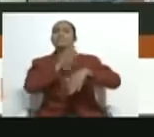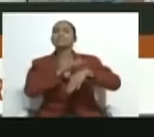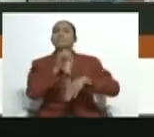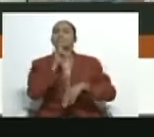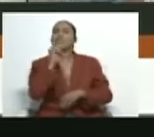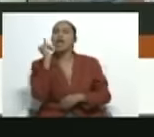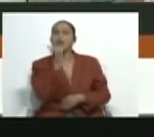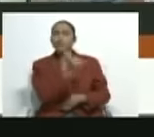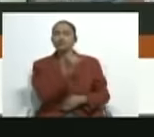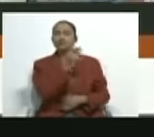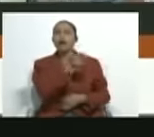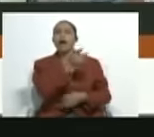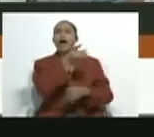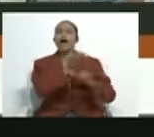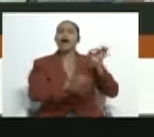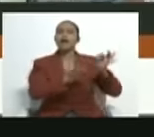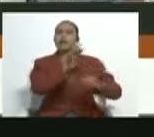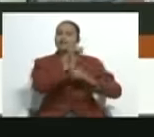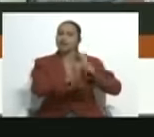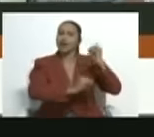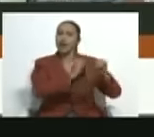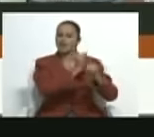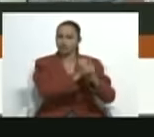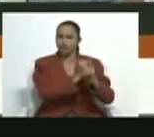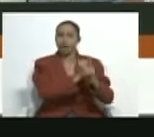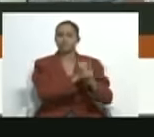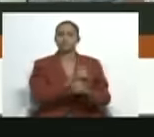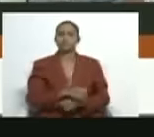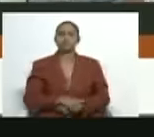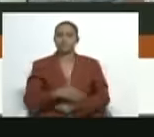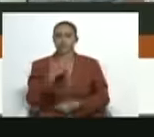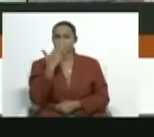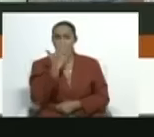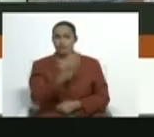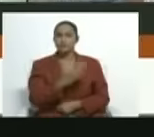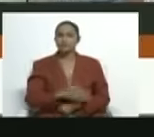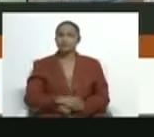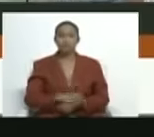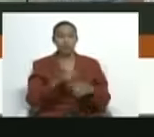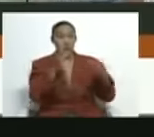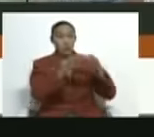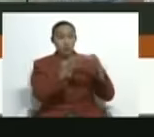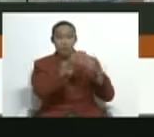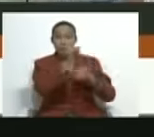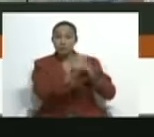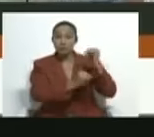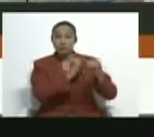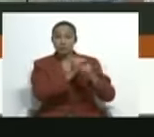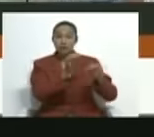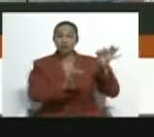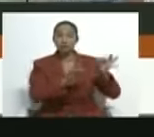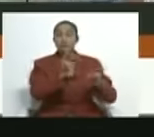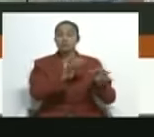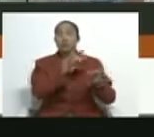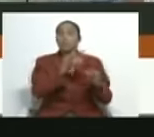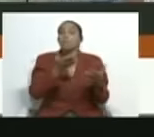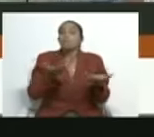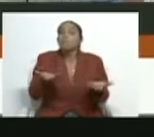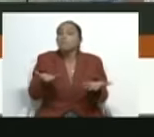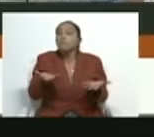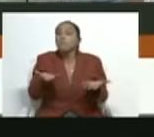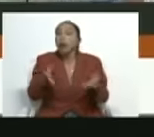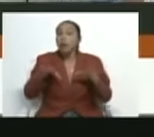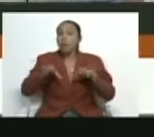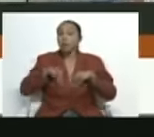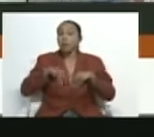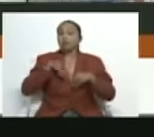tiene la Corte Internacional de Justicia cuestionada que ha quedado Desnuda ante el genocidio de